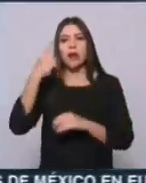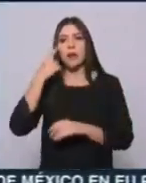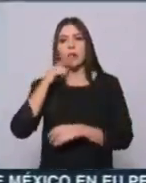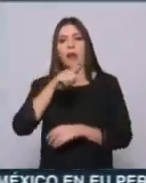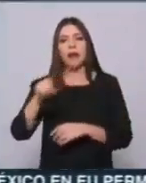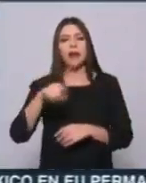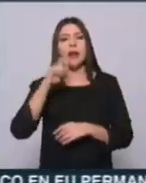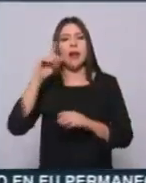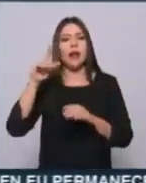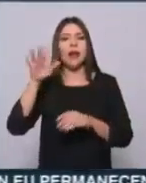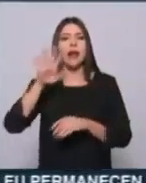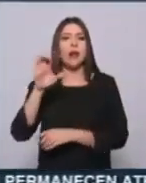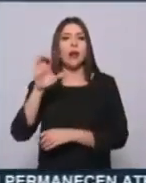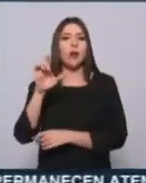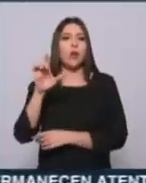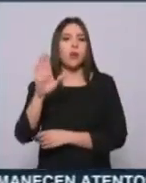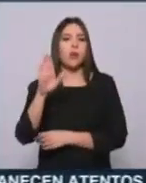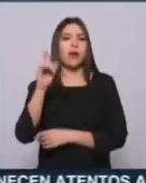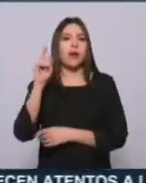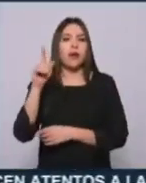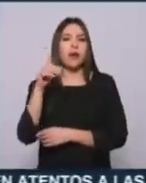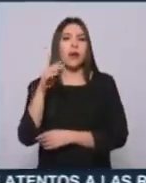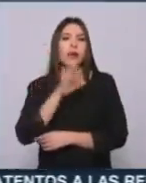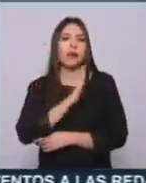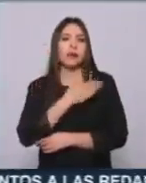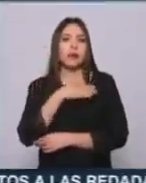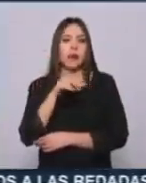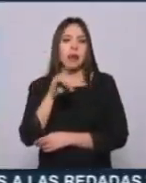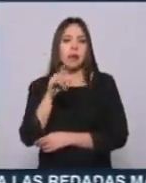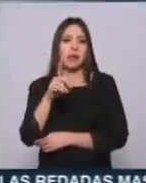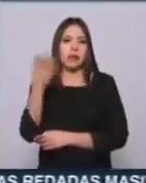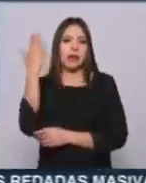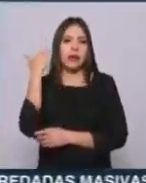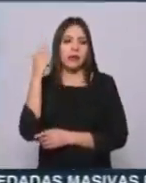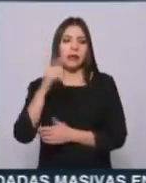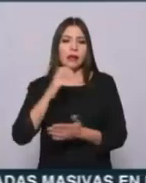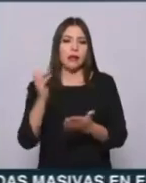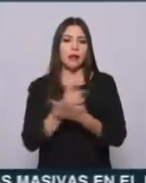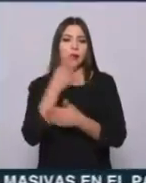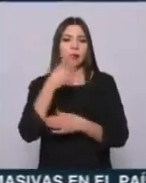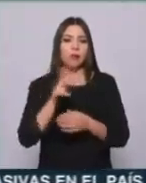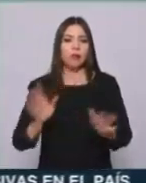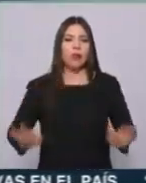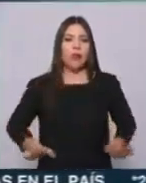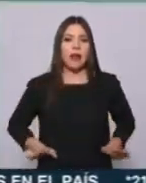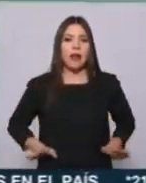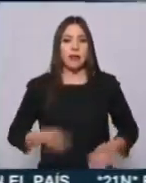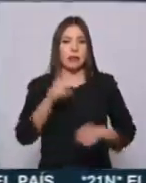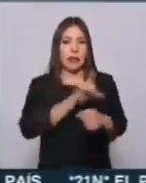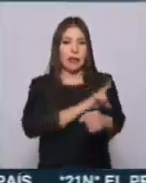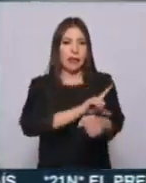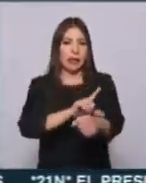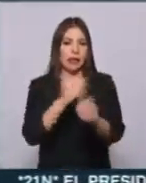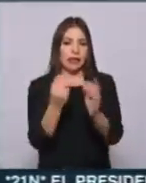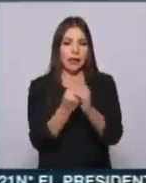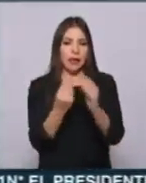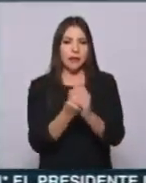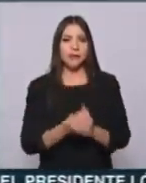de las afueras de Madrid, con el que consiguió la Copa de Campeones de su categoría. Jesús Arias, 21 Noticias.